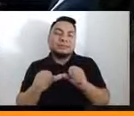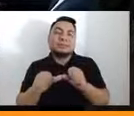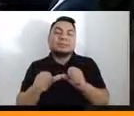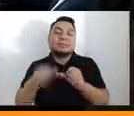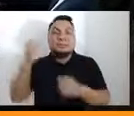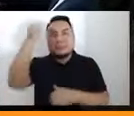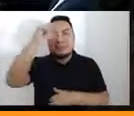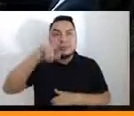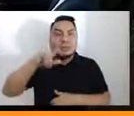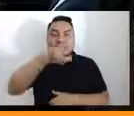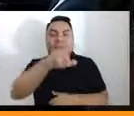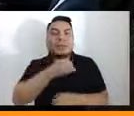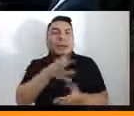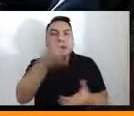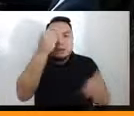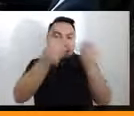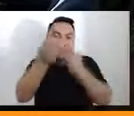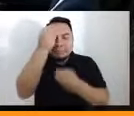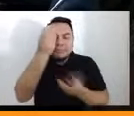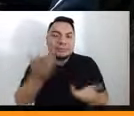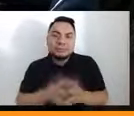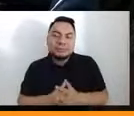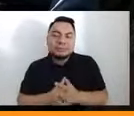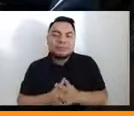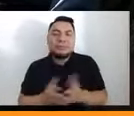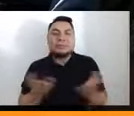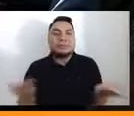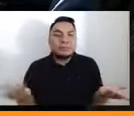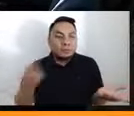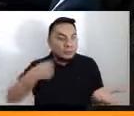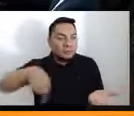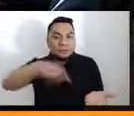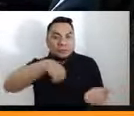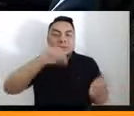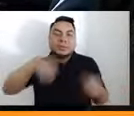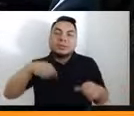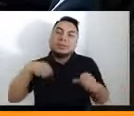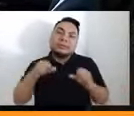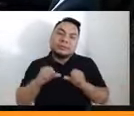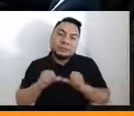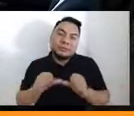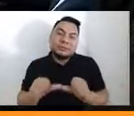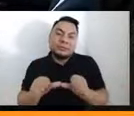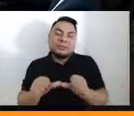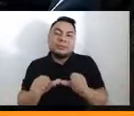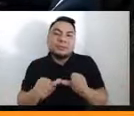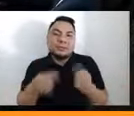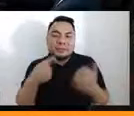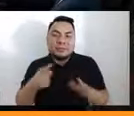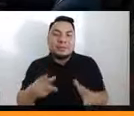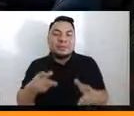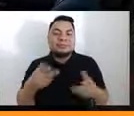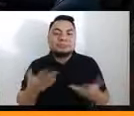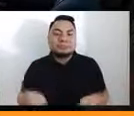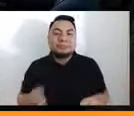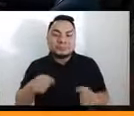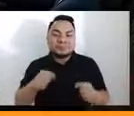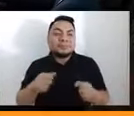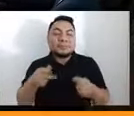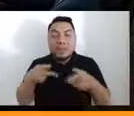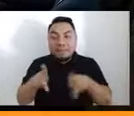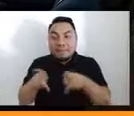viajando para prepararse o sea nosotros tenemos que seguir autorizando un funcionario